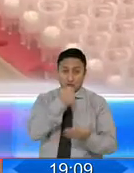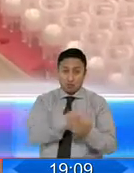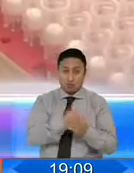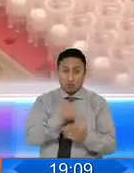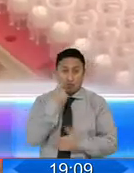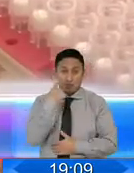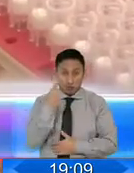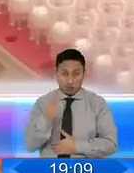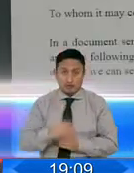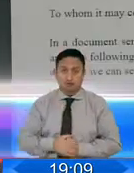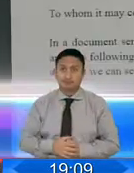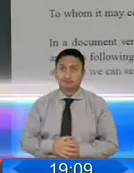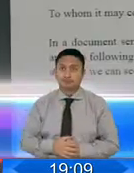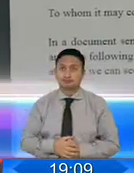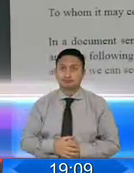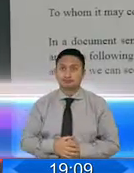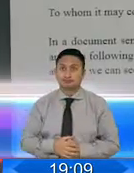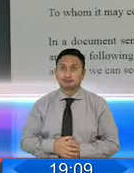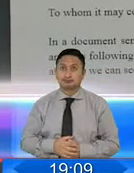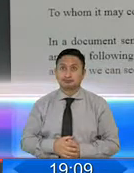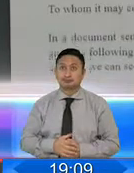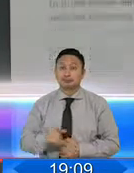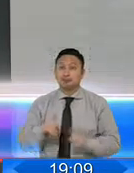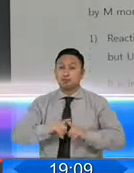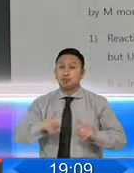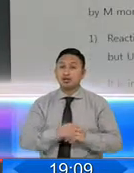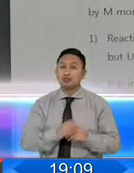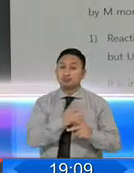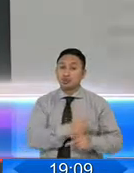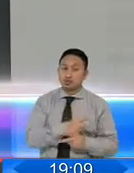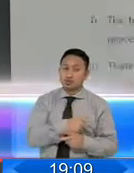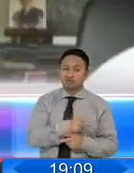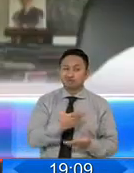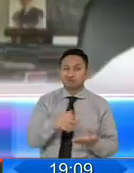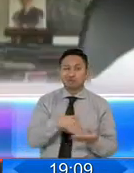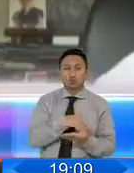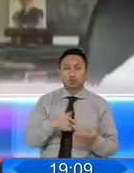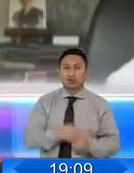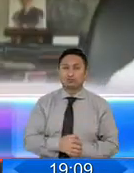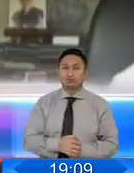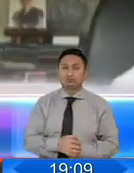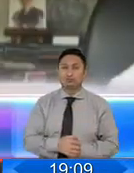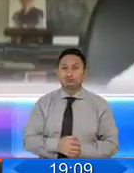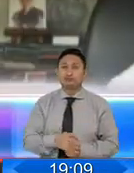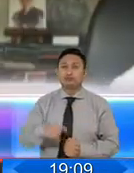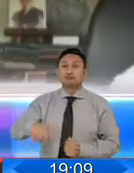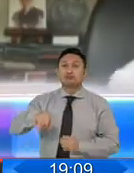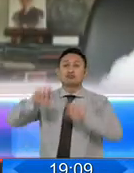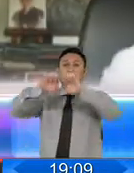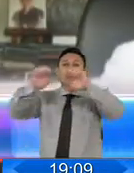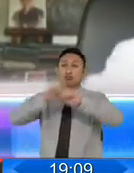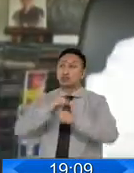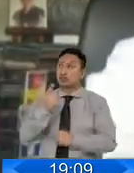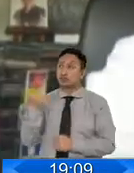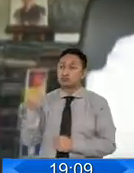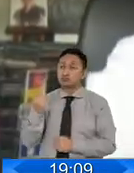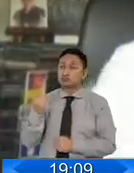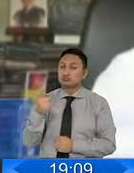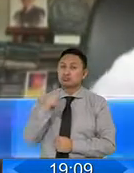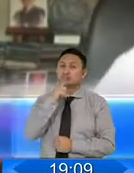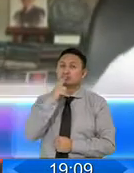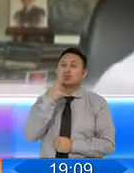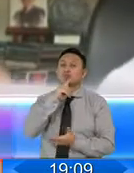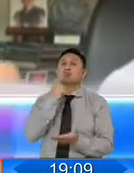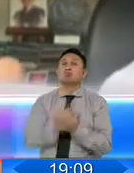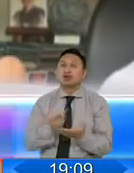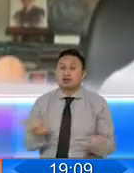bajo qué parámetros. Sin embargo, persisten dudas de varios concejales. ¿A cuál de estas empresas creer?